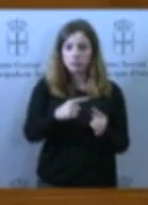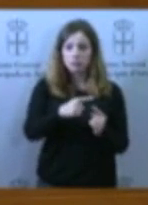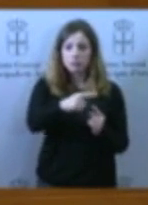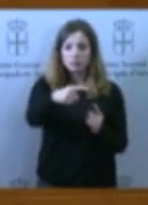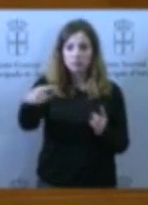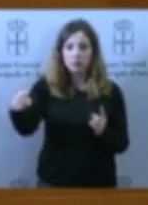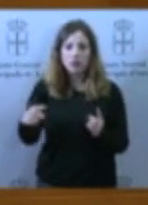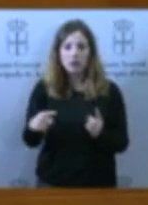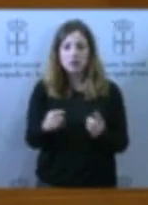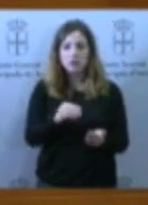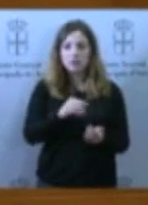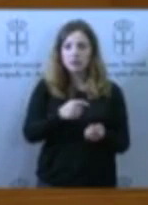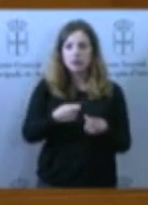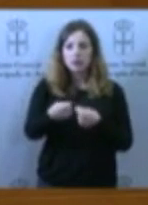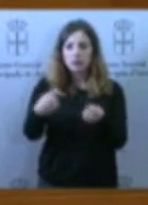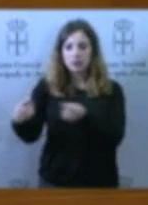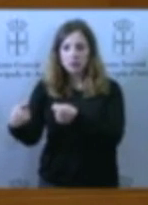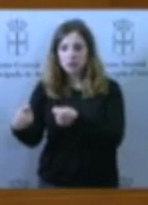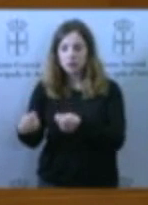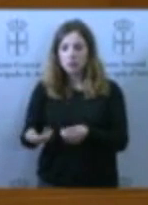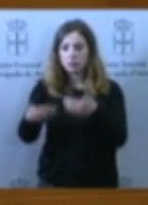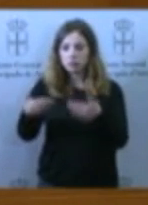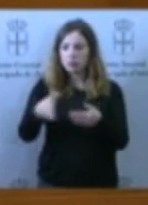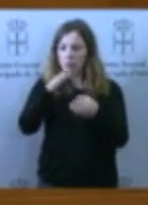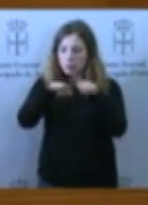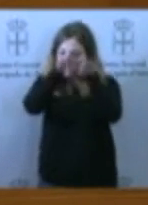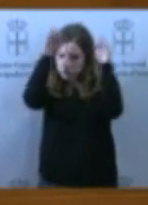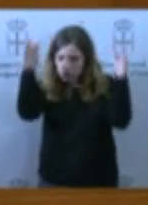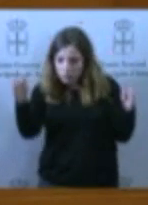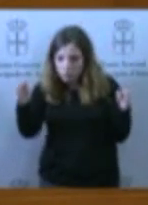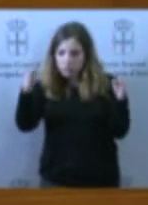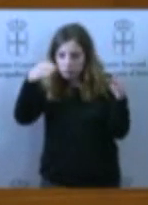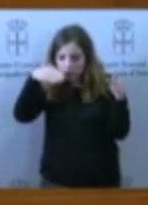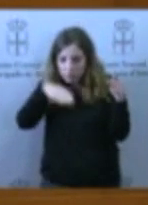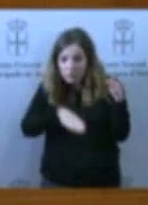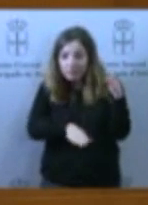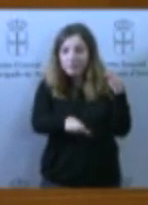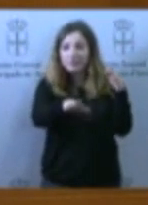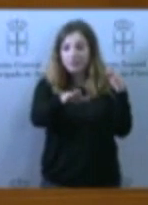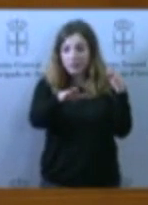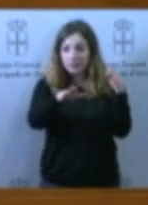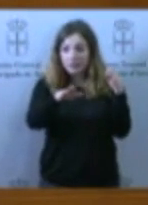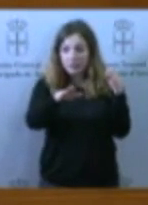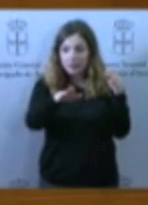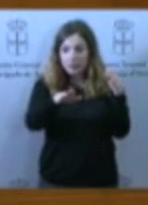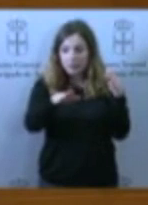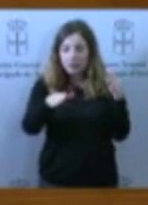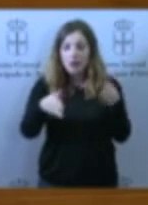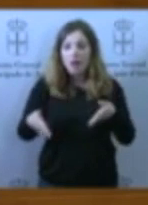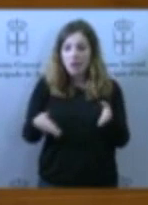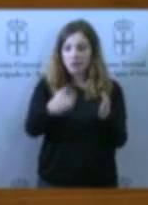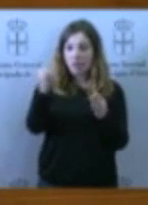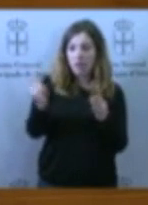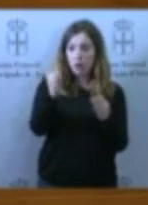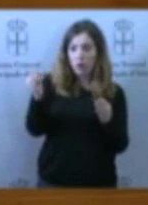tráficos pesados de la ciudad de Gijón mediante un soterramiento del vial de Jove que convierta la parte superior en un boulevard y en una ciudad mucho